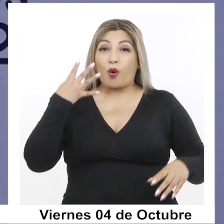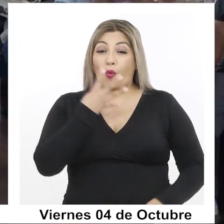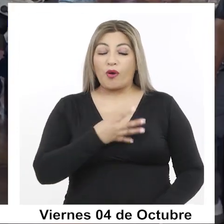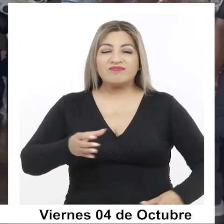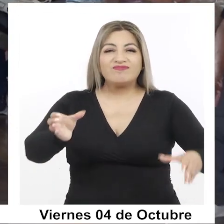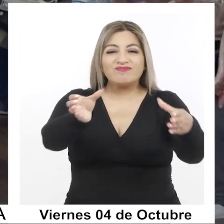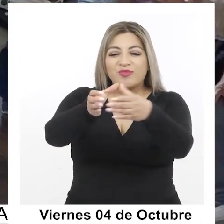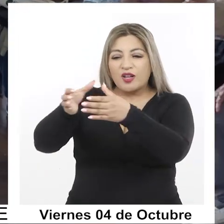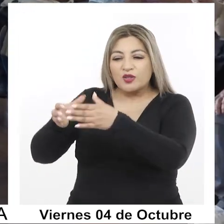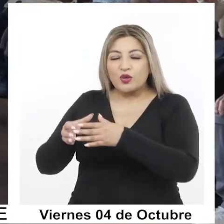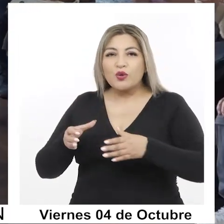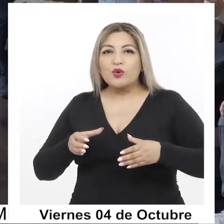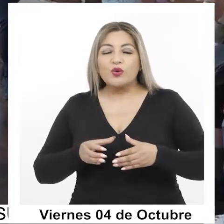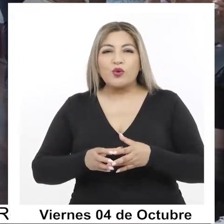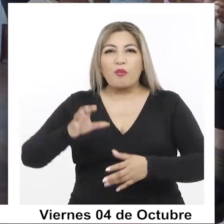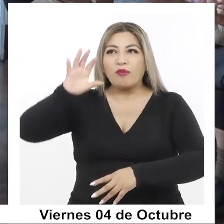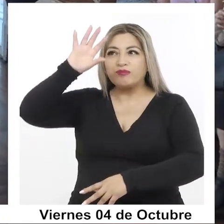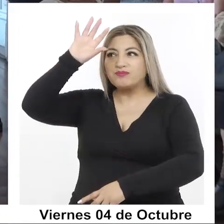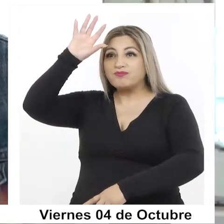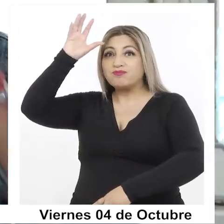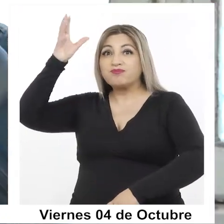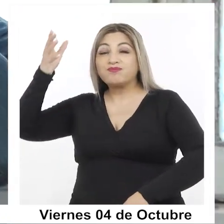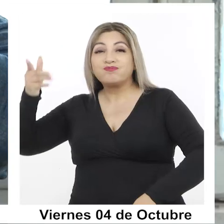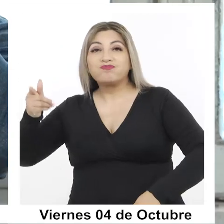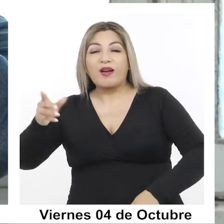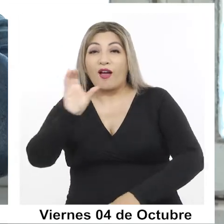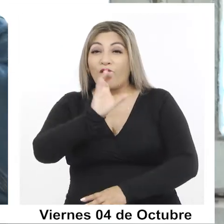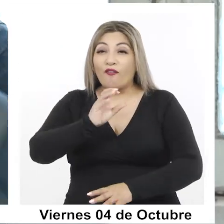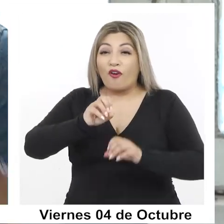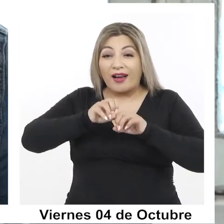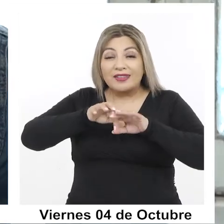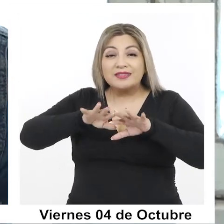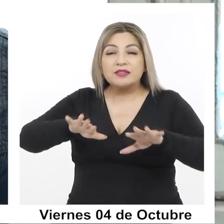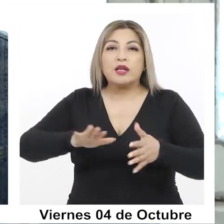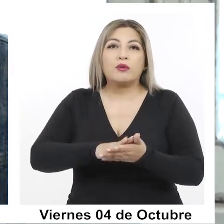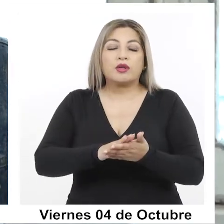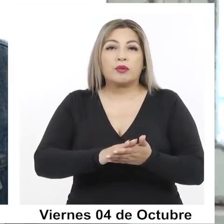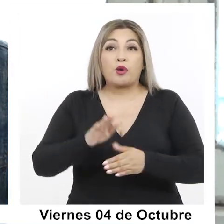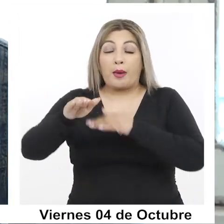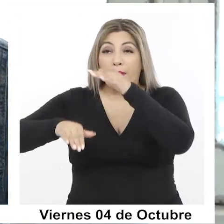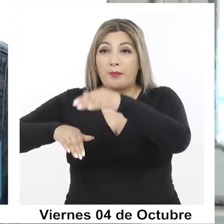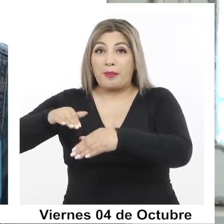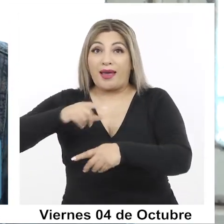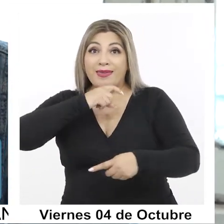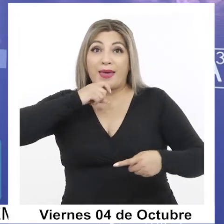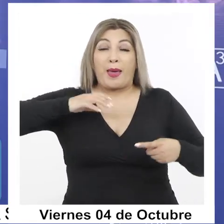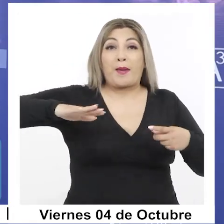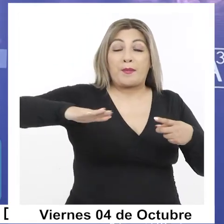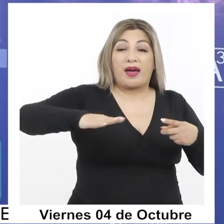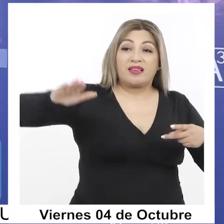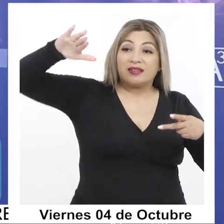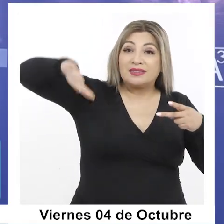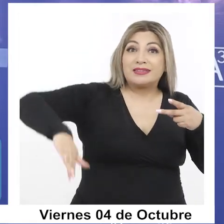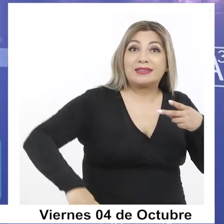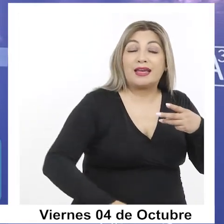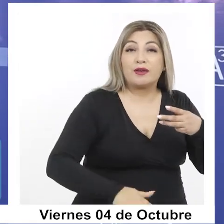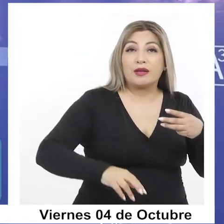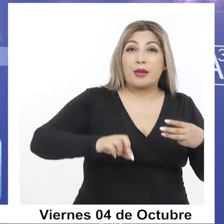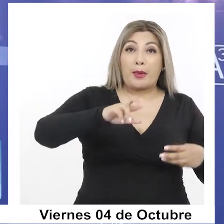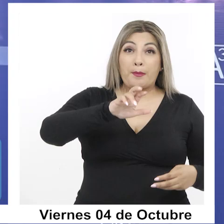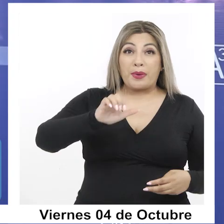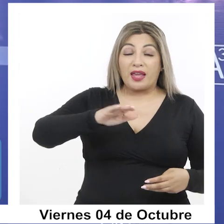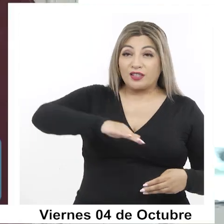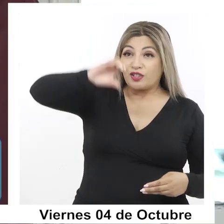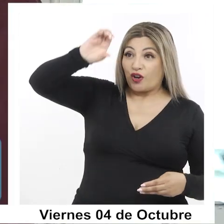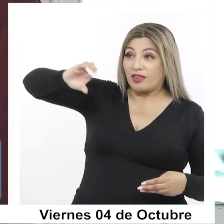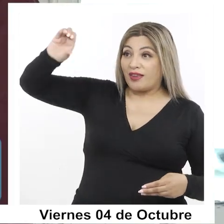buscando abarcar los cuatro pisos ecológicos de la región, como son Costa, Pampa, Quebradas y Precordillera,